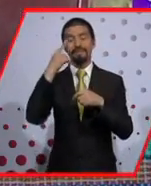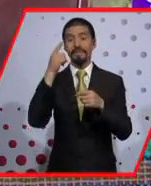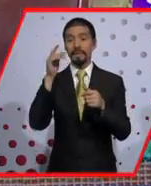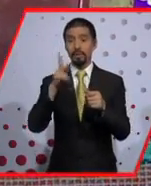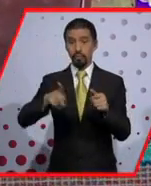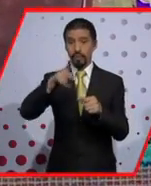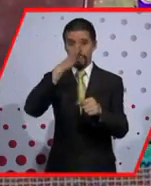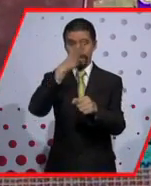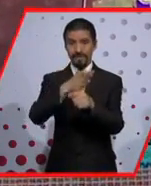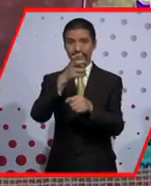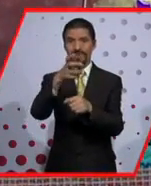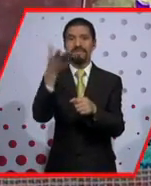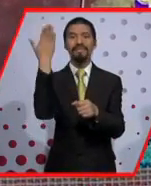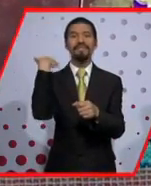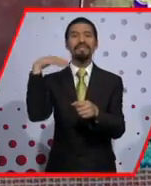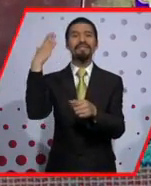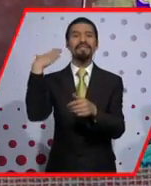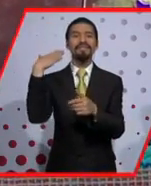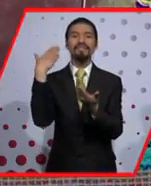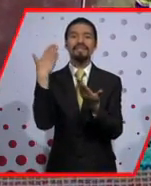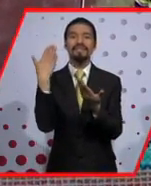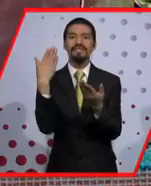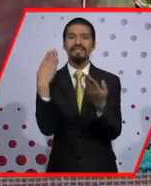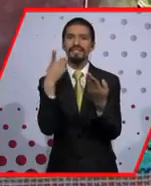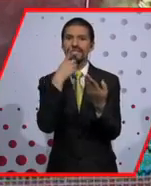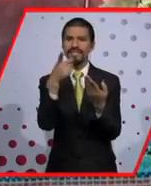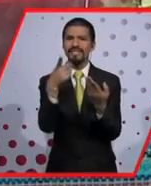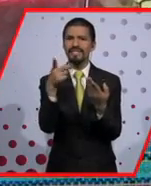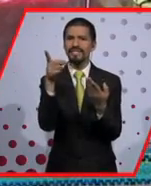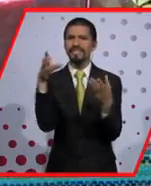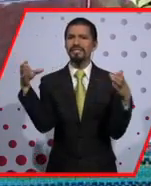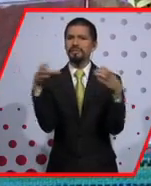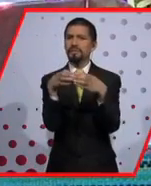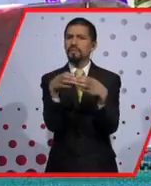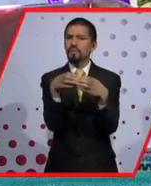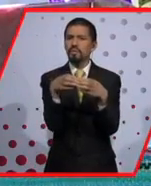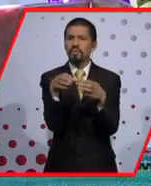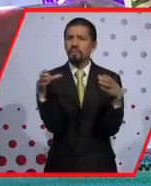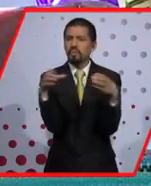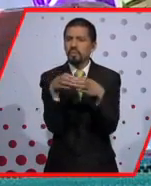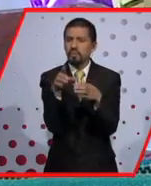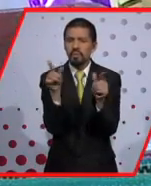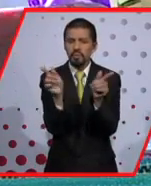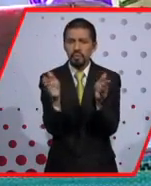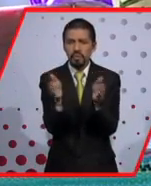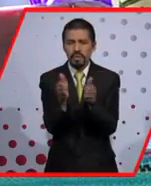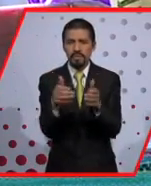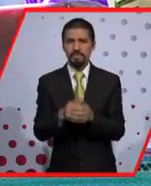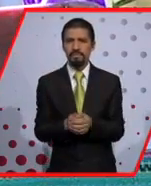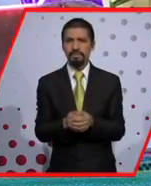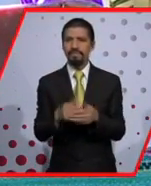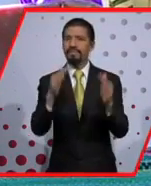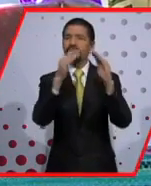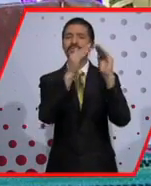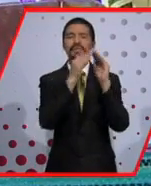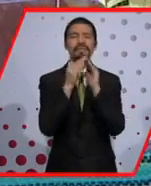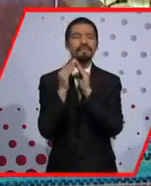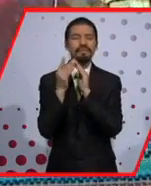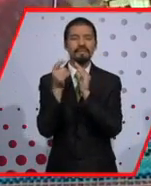antes era pues como lo dices, era una comunidad muy pequeña. Realmente eran contaditas las casas que